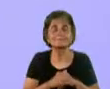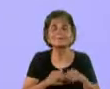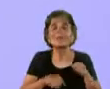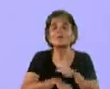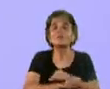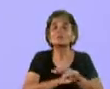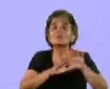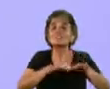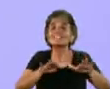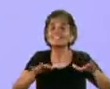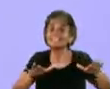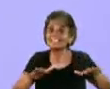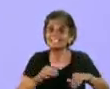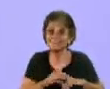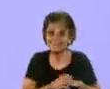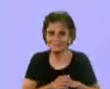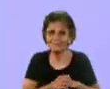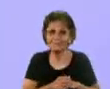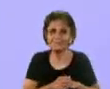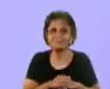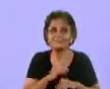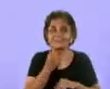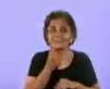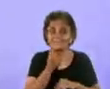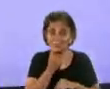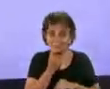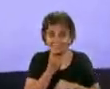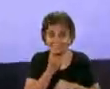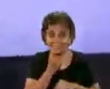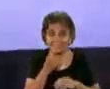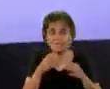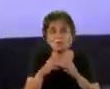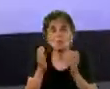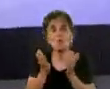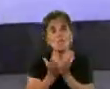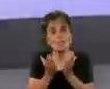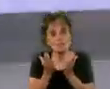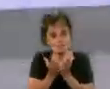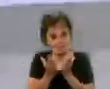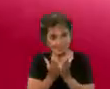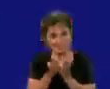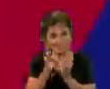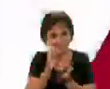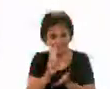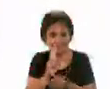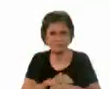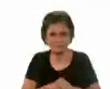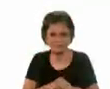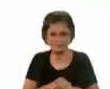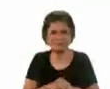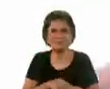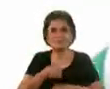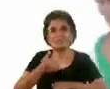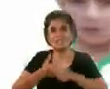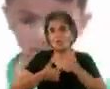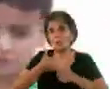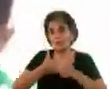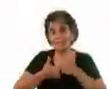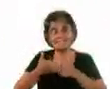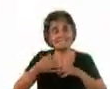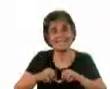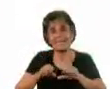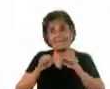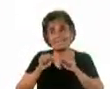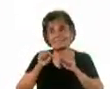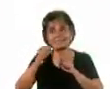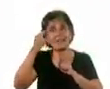infantil que tuvo como protagonista en San Luis a Sportivo Estudiantes. El encuentro se empezó a desarrollar muy temprano, 9